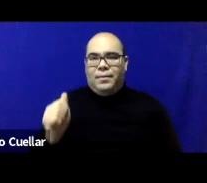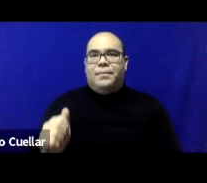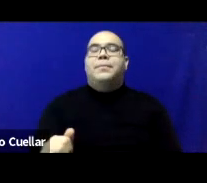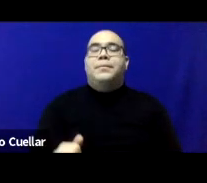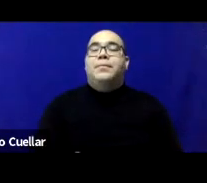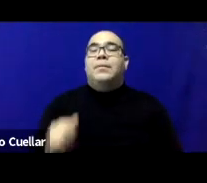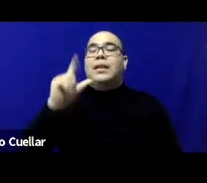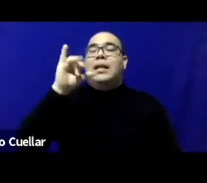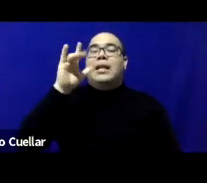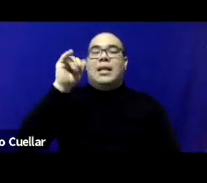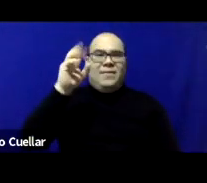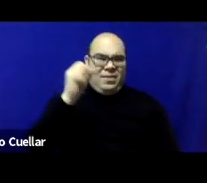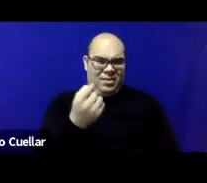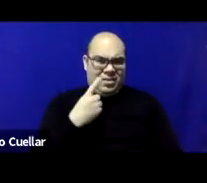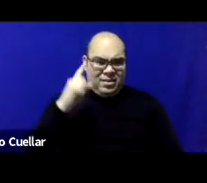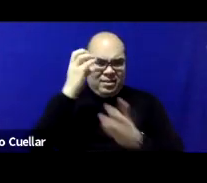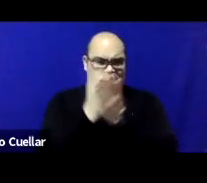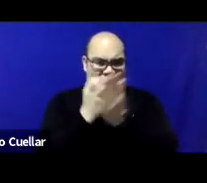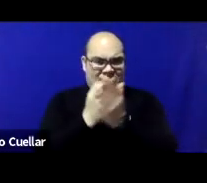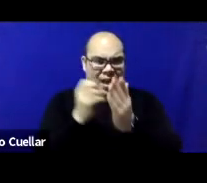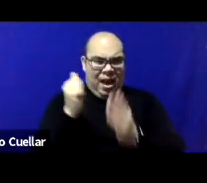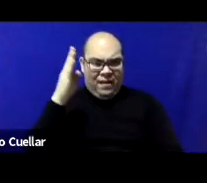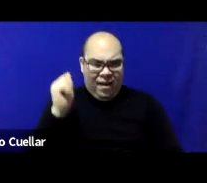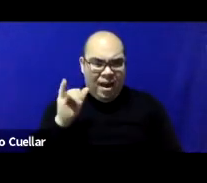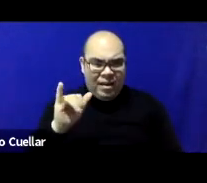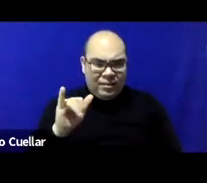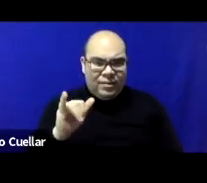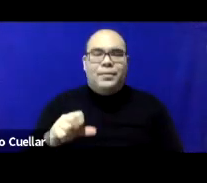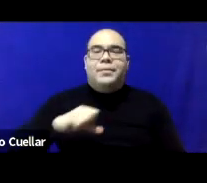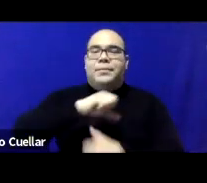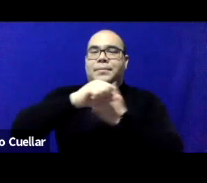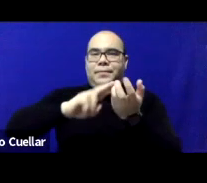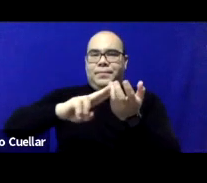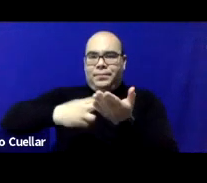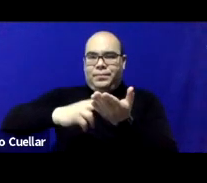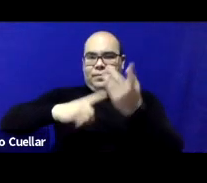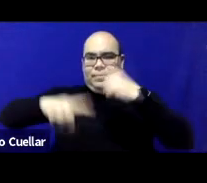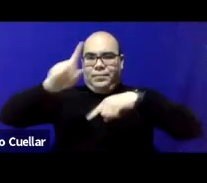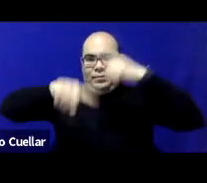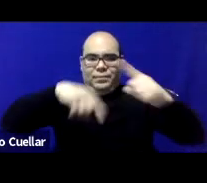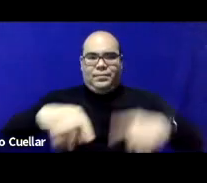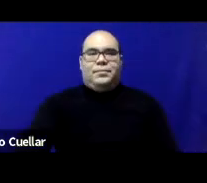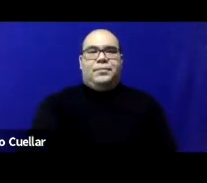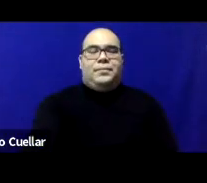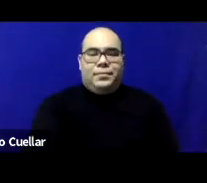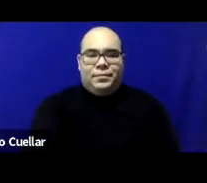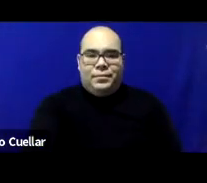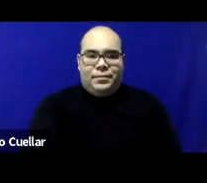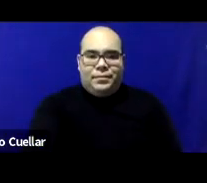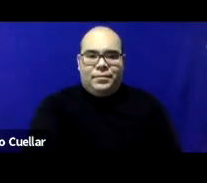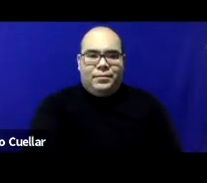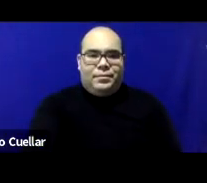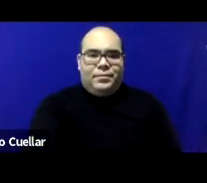Me imaginaría que sí. yo creería que sí, que el INIVET